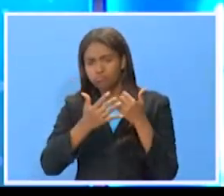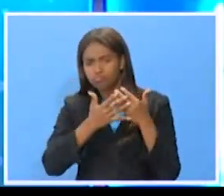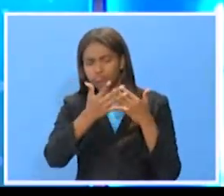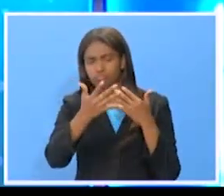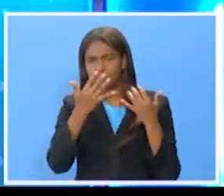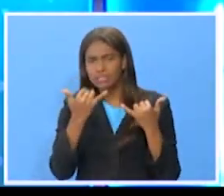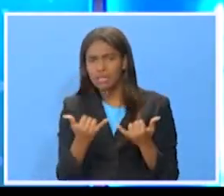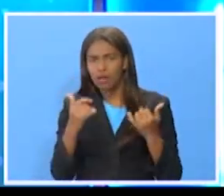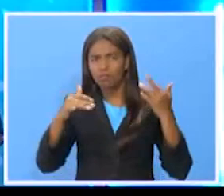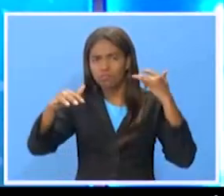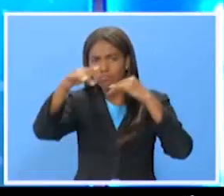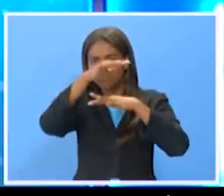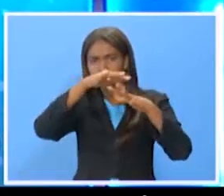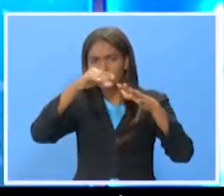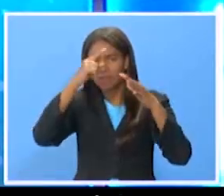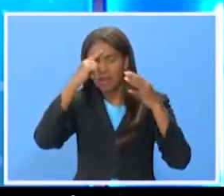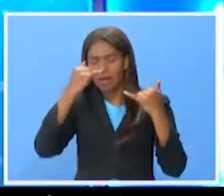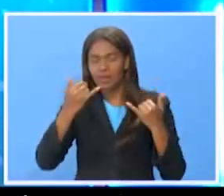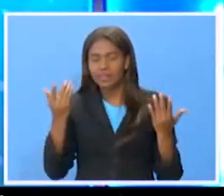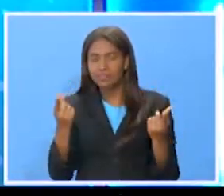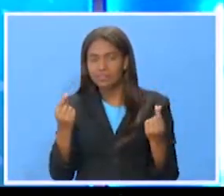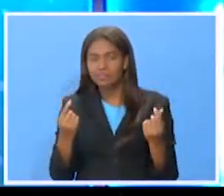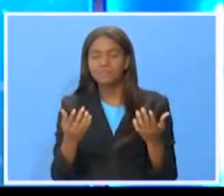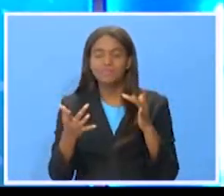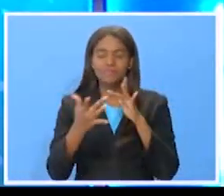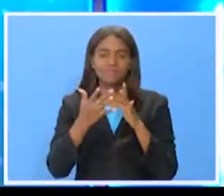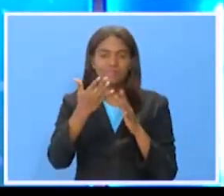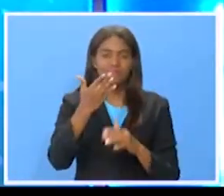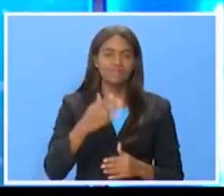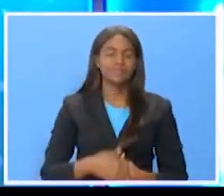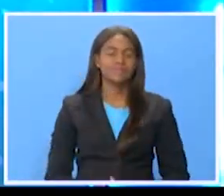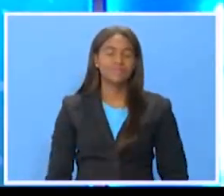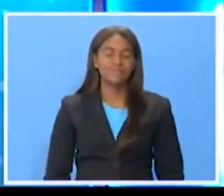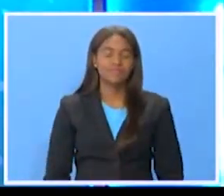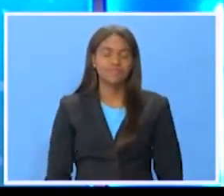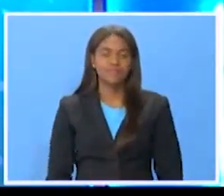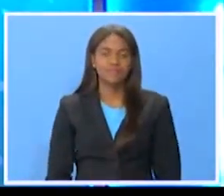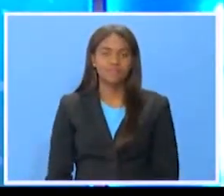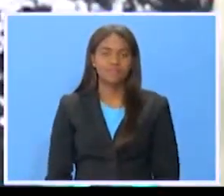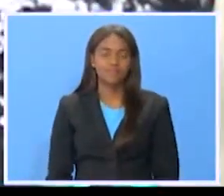del clima en las próximas horas. Conecto contigo. Adelante, Joanna.